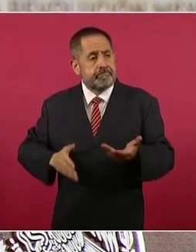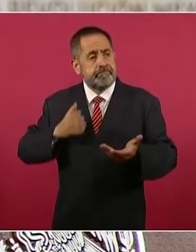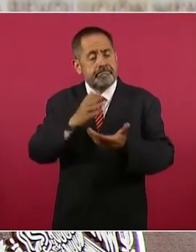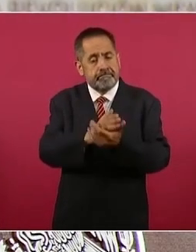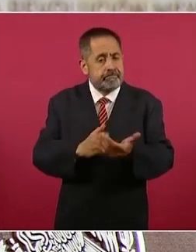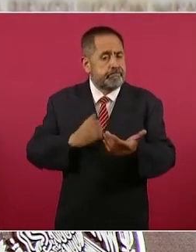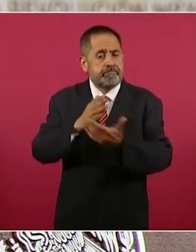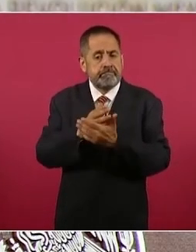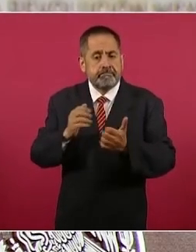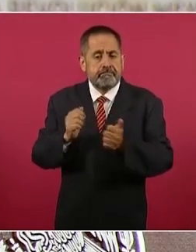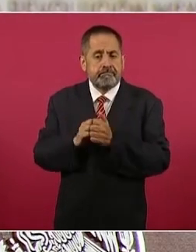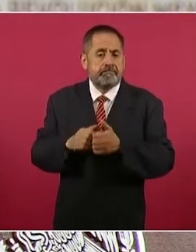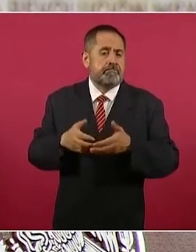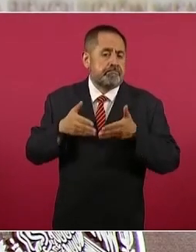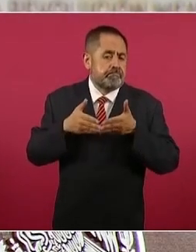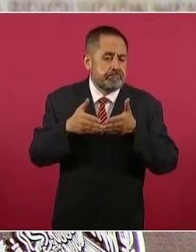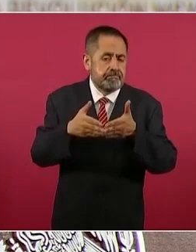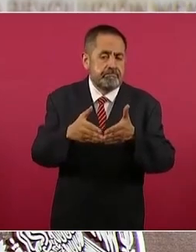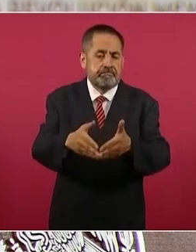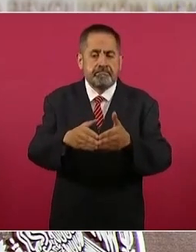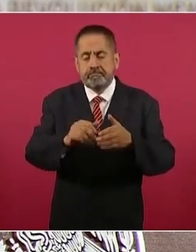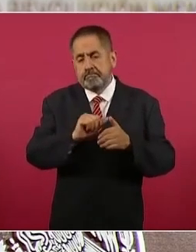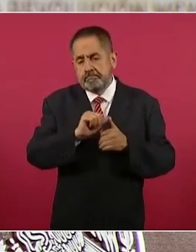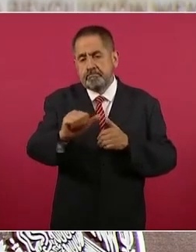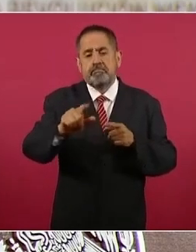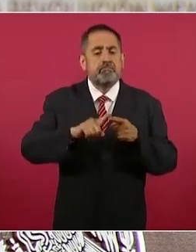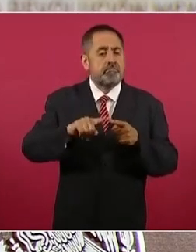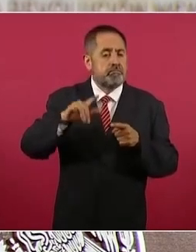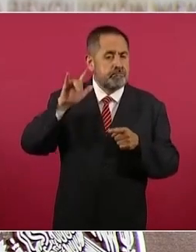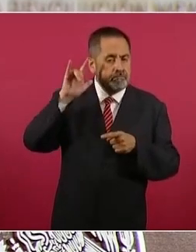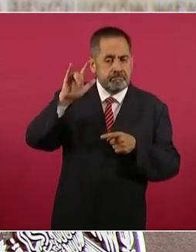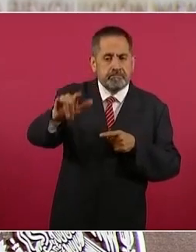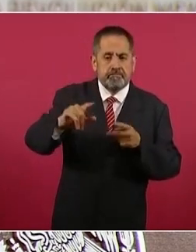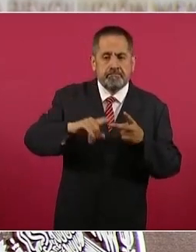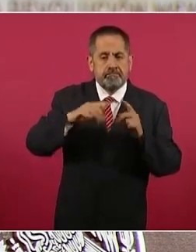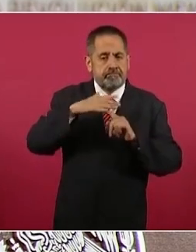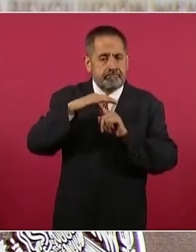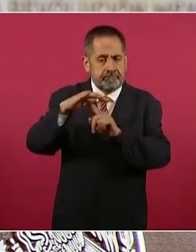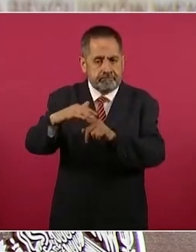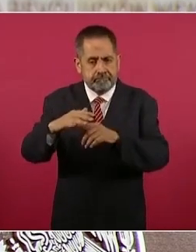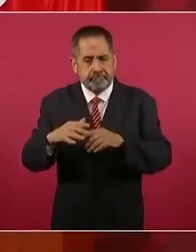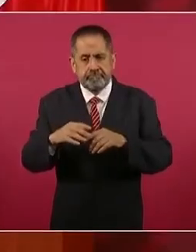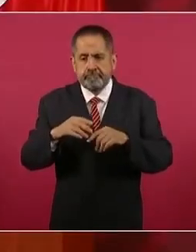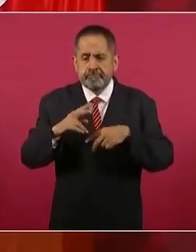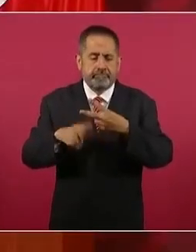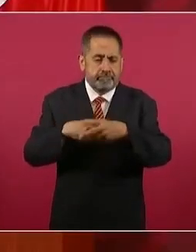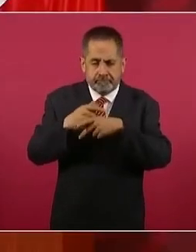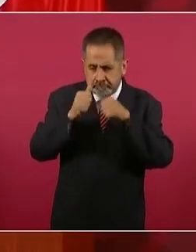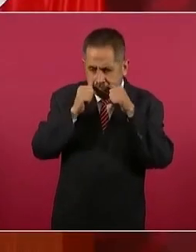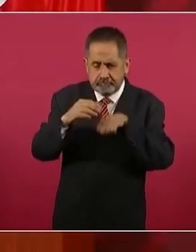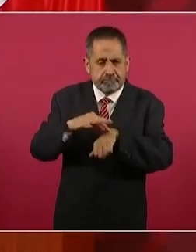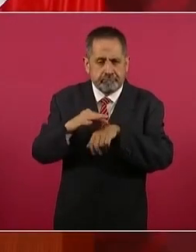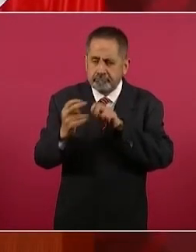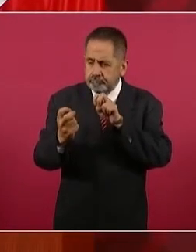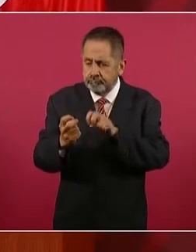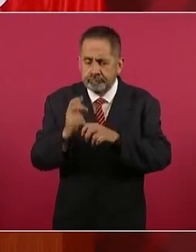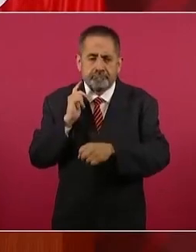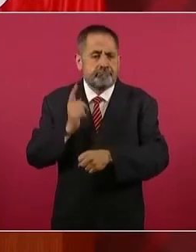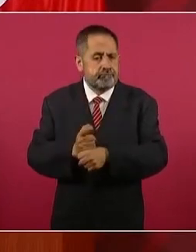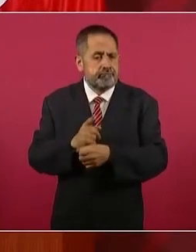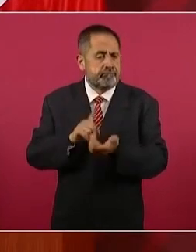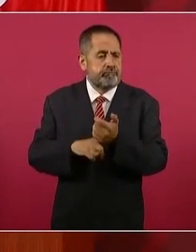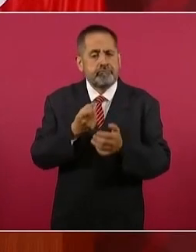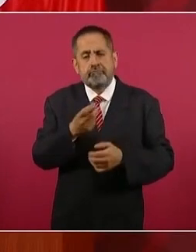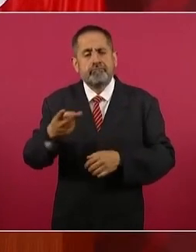sea por vía marítima o aérea y atenciones como consultas detecciones de enfermedades